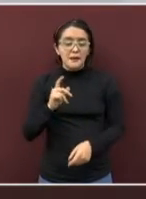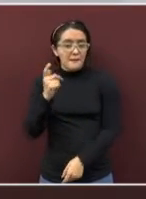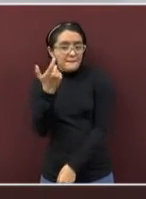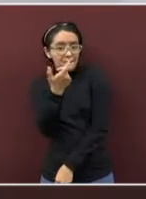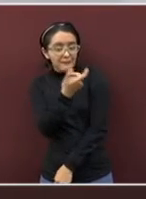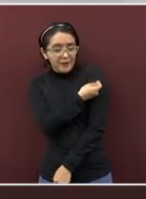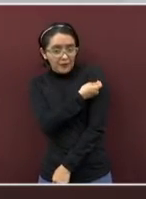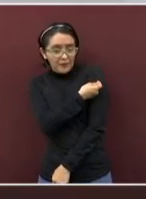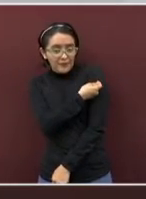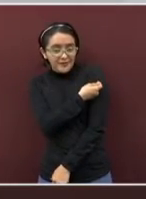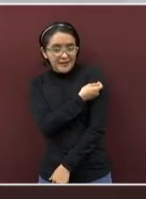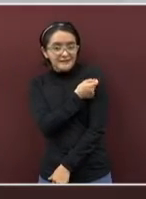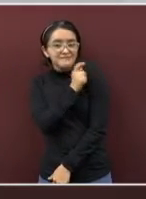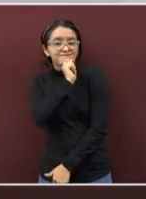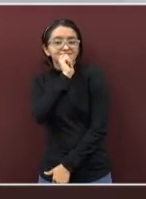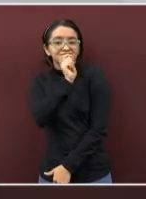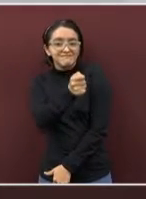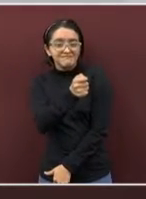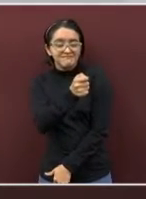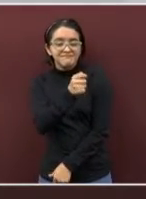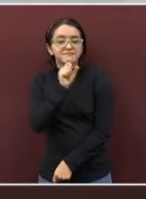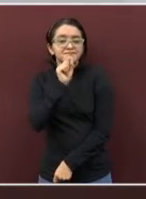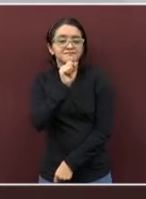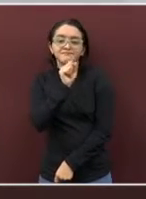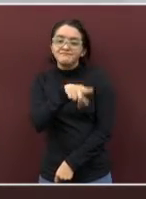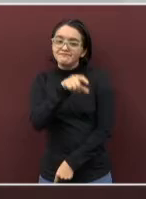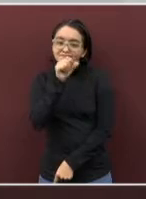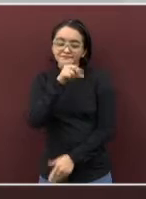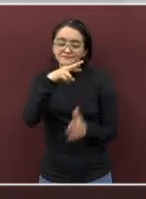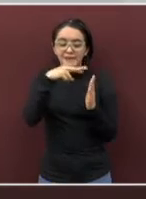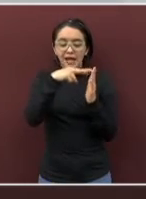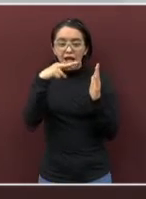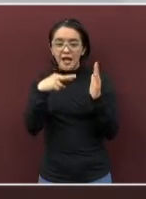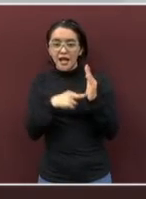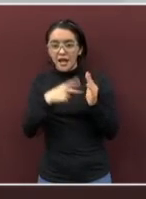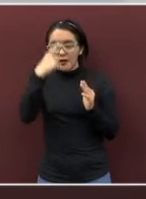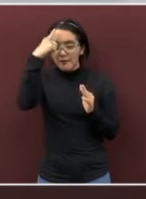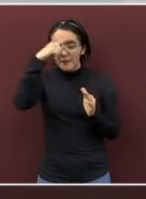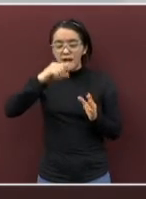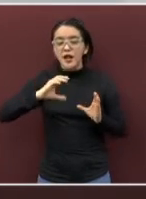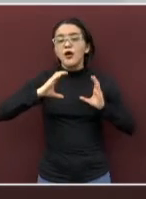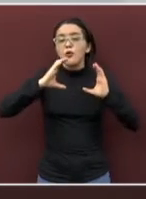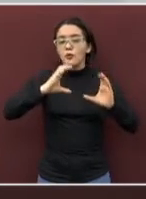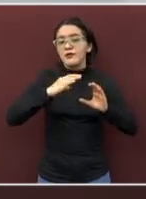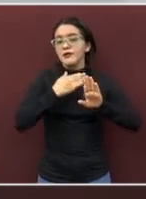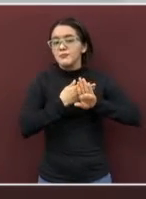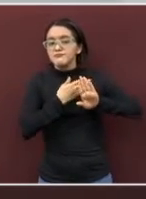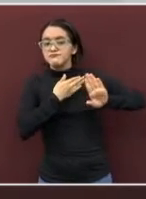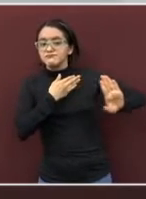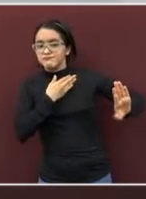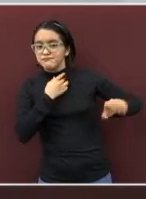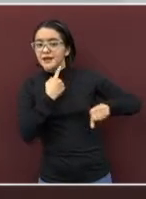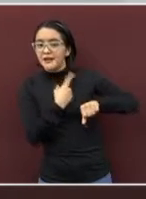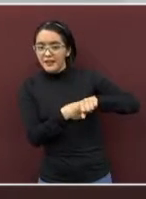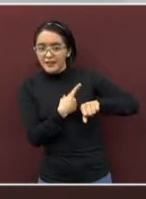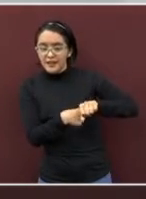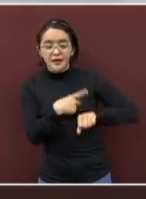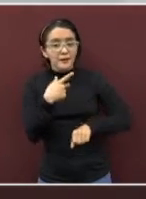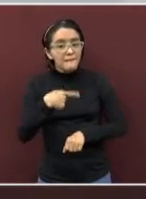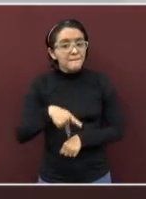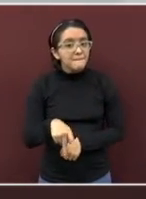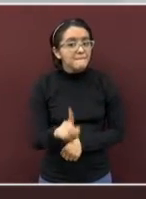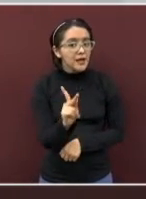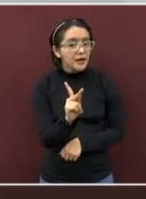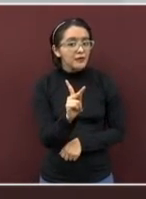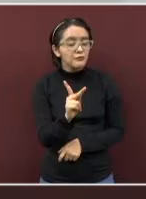se suma a toda la serie de medidas para controlar controlar la enfermedad sin embargo falta